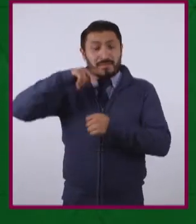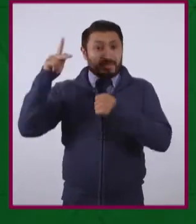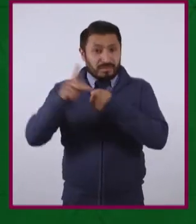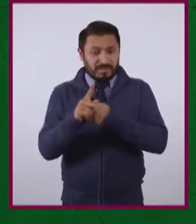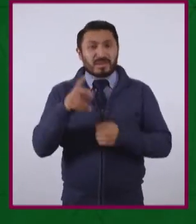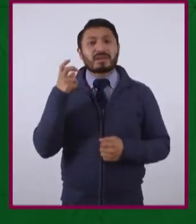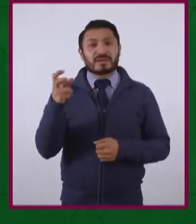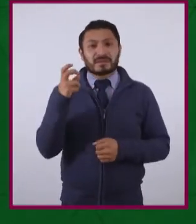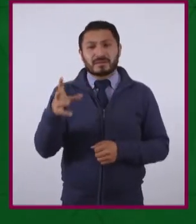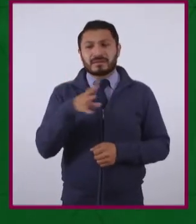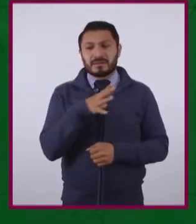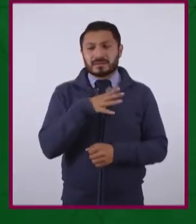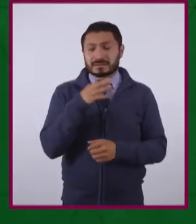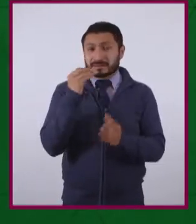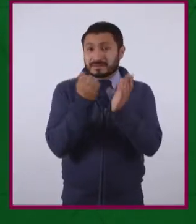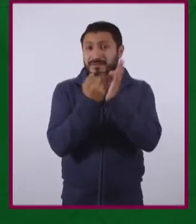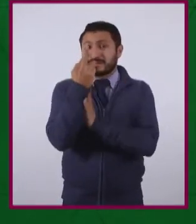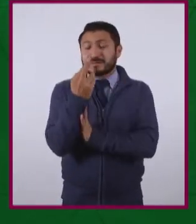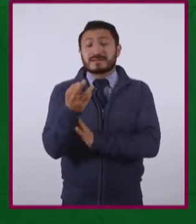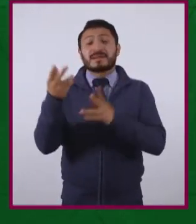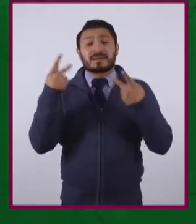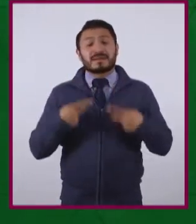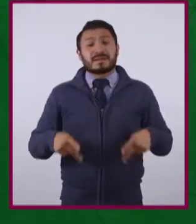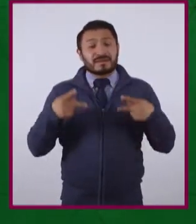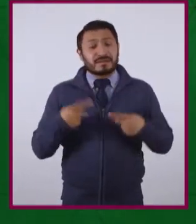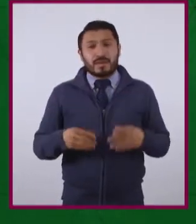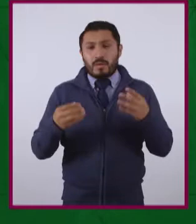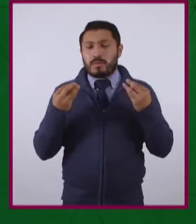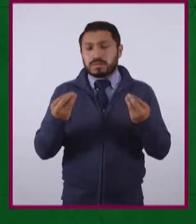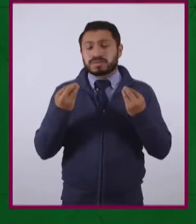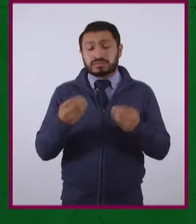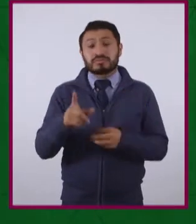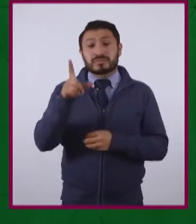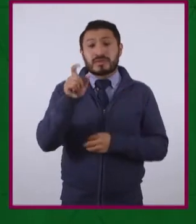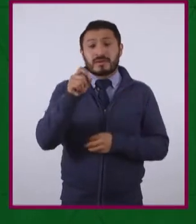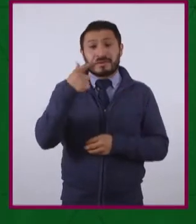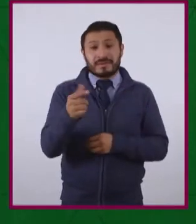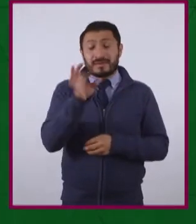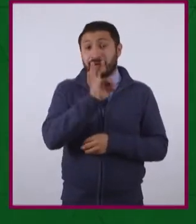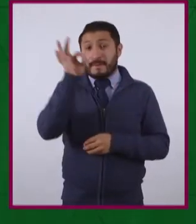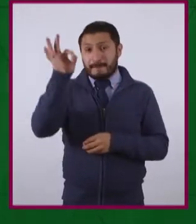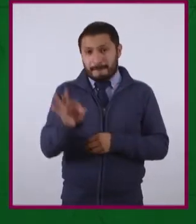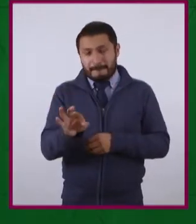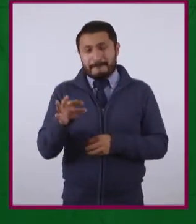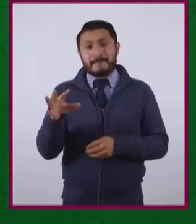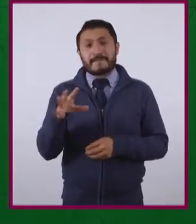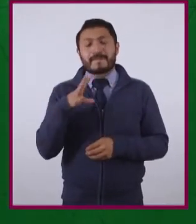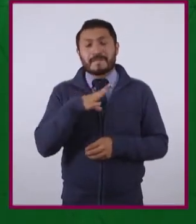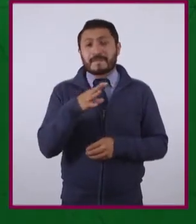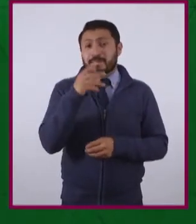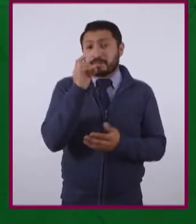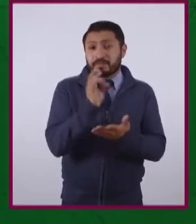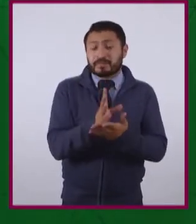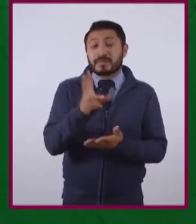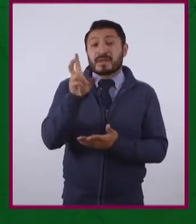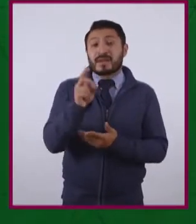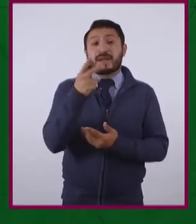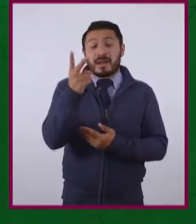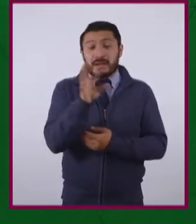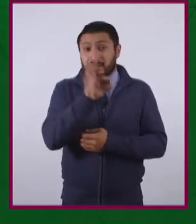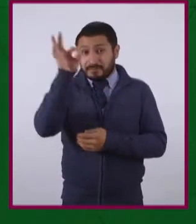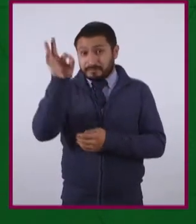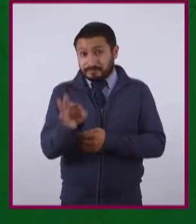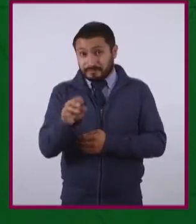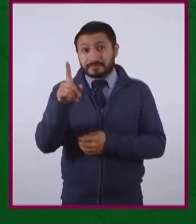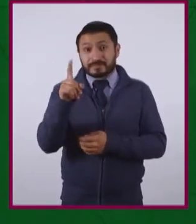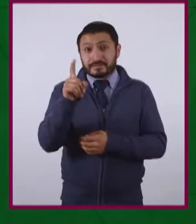país, donde se encuentra la mayor cantidad de población, con el 27%, se cuenta con solo